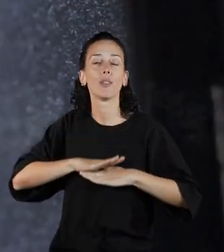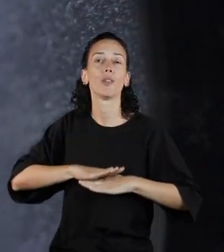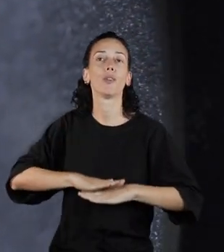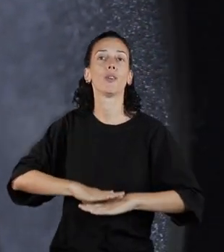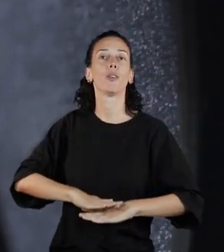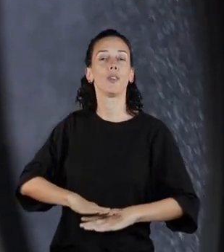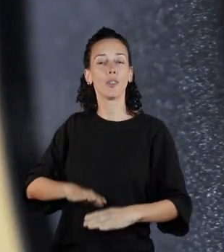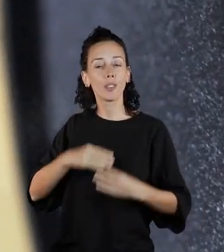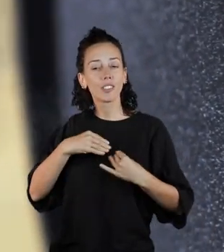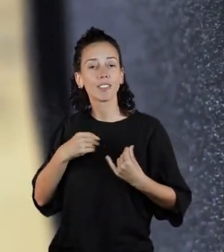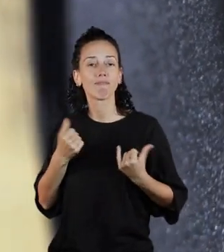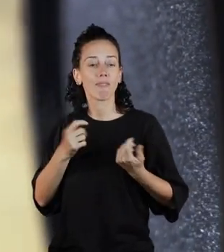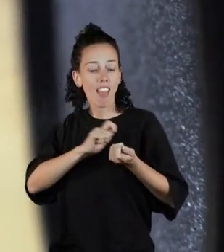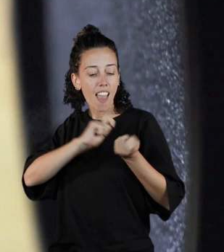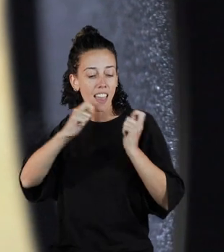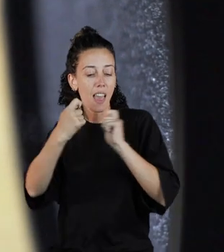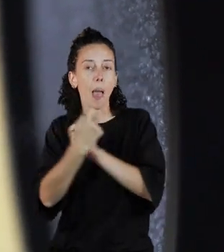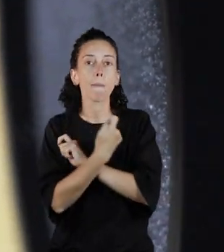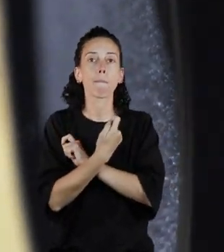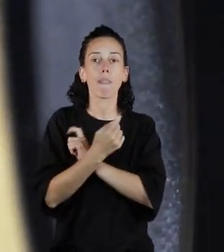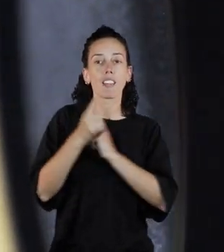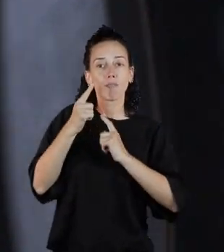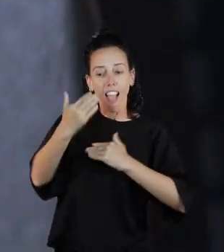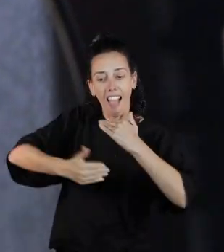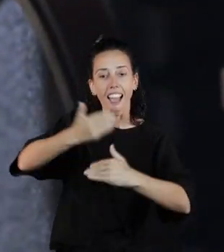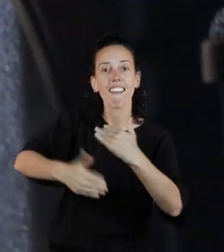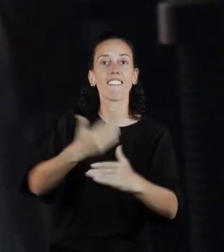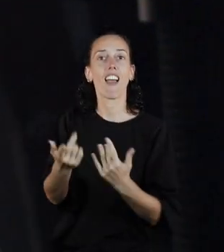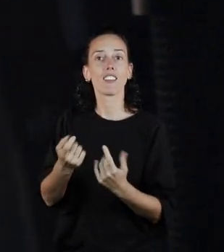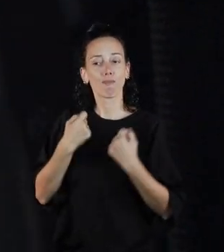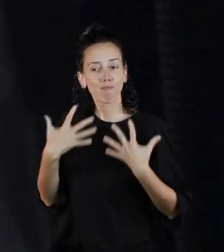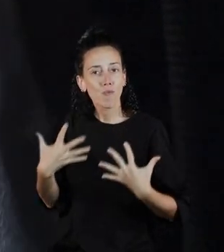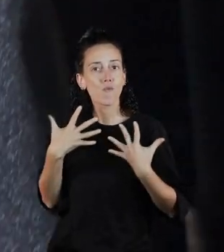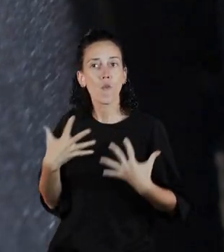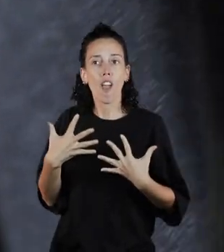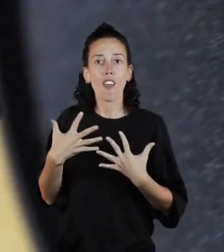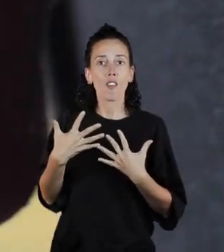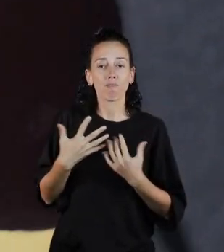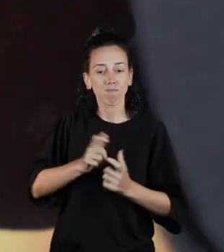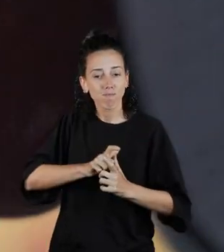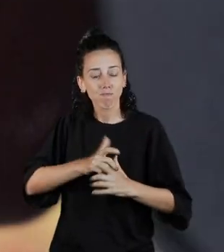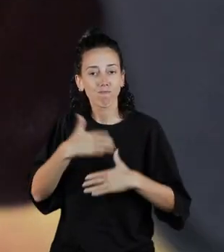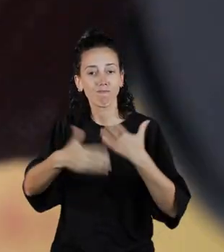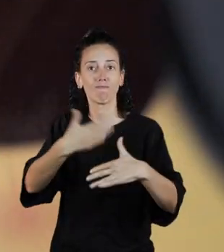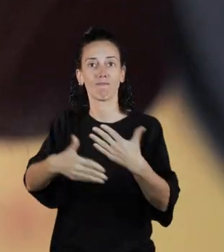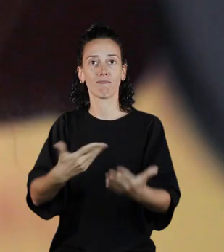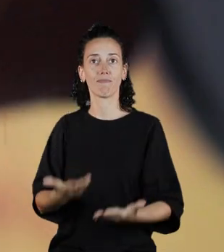alivio, voy transformando y hasta voy avanzando, me voy animando a más.